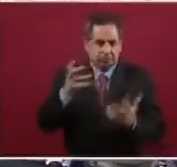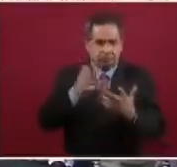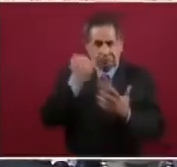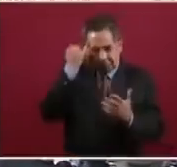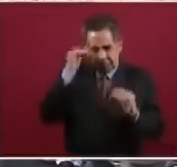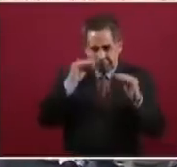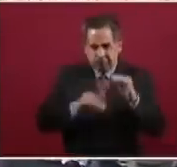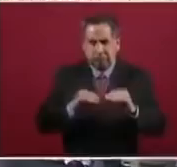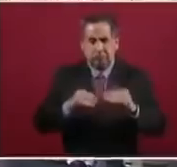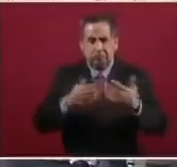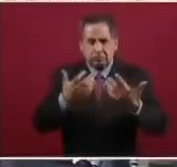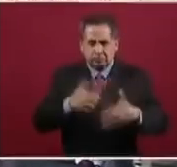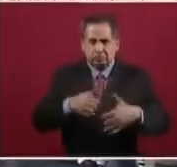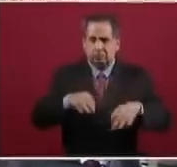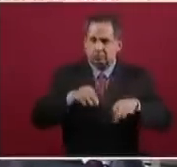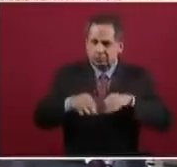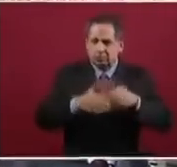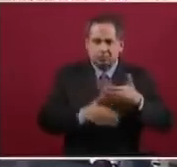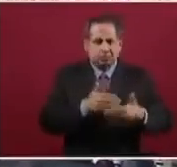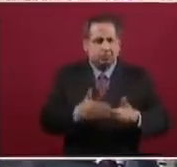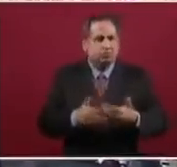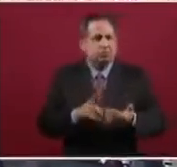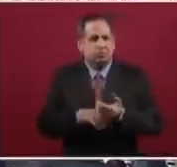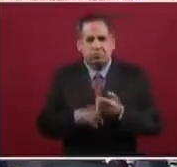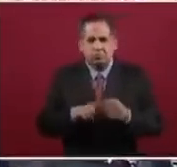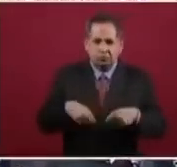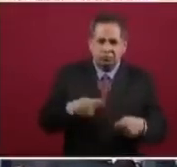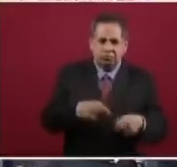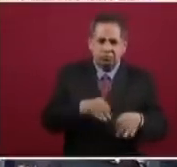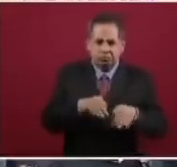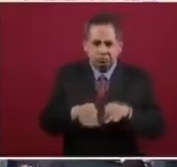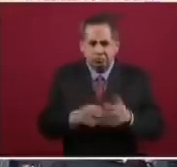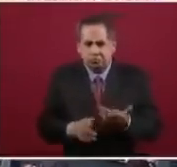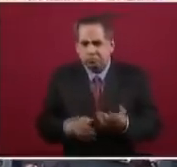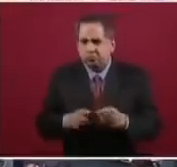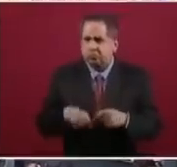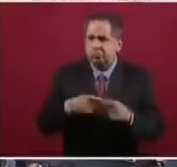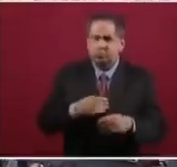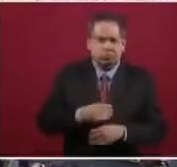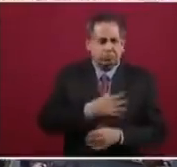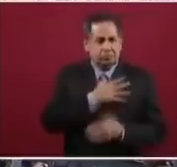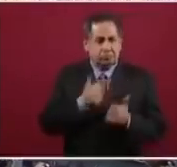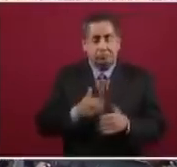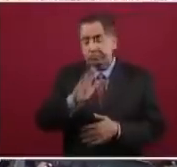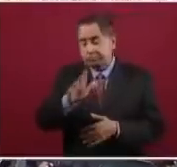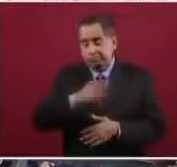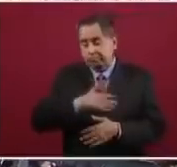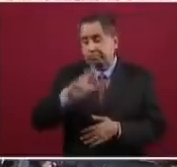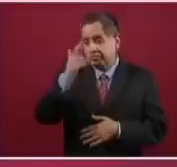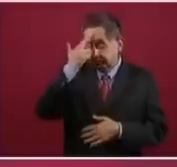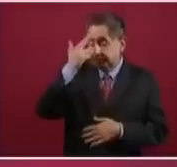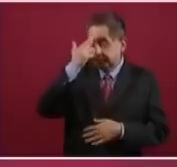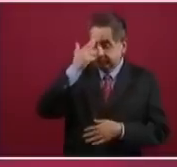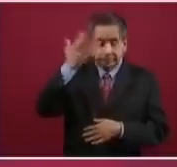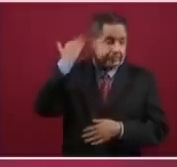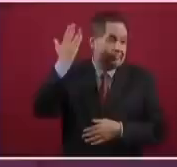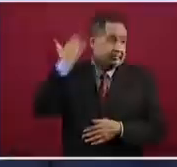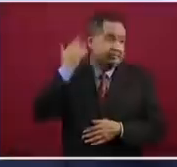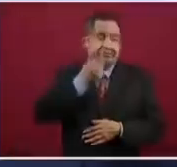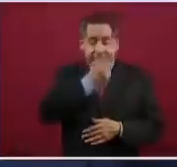empleos que hubiera trabajo tuviera bienestar me acuerdo como repetía en aquello de